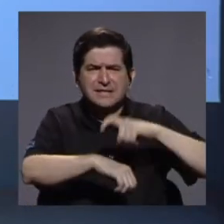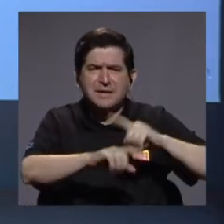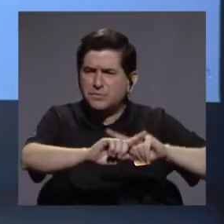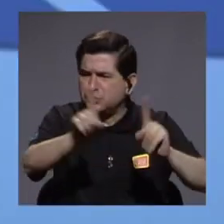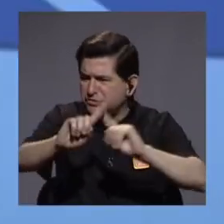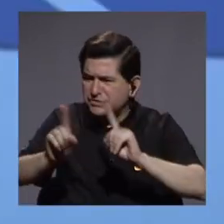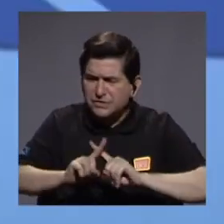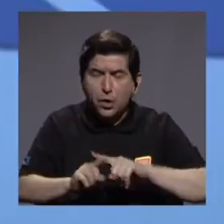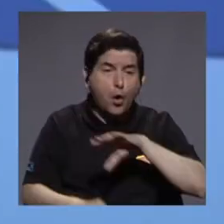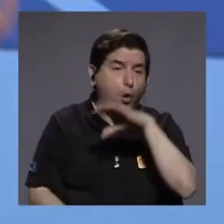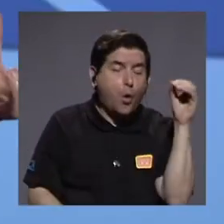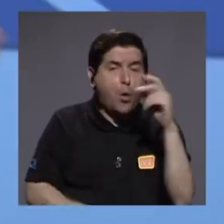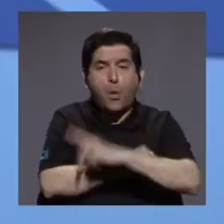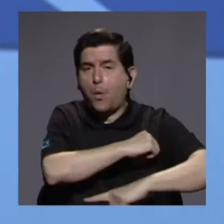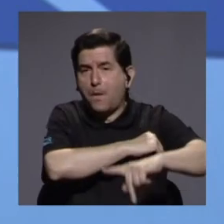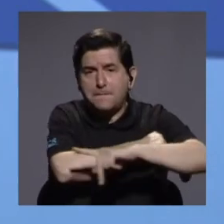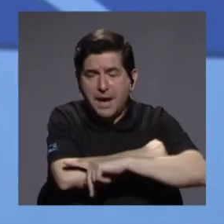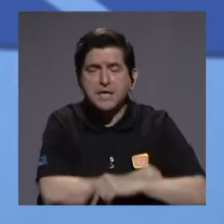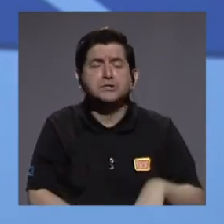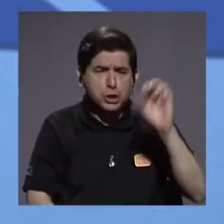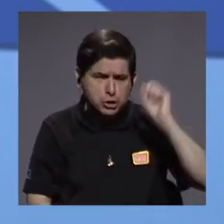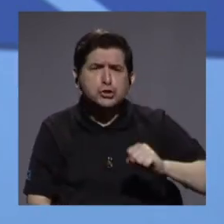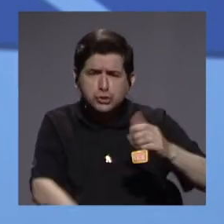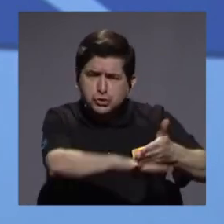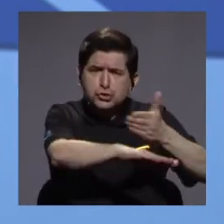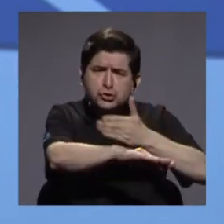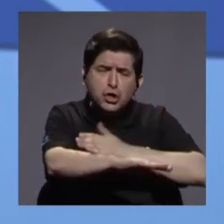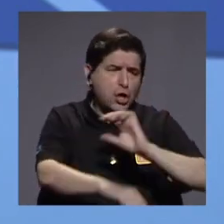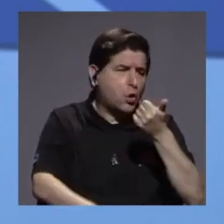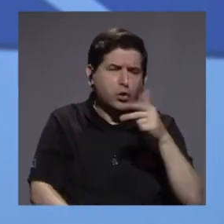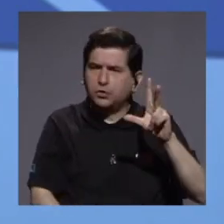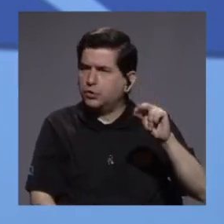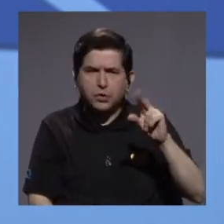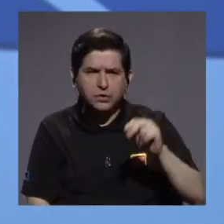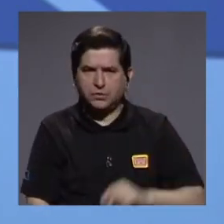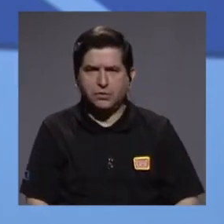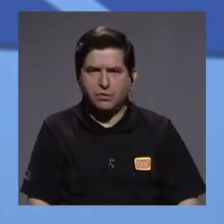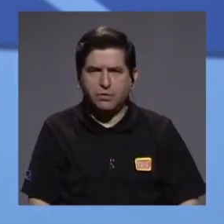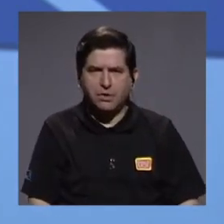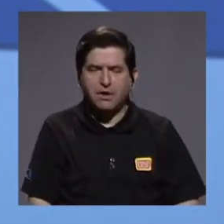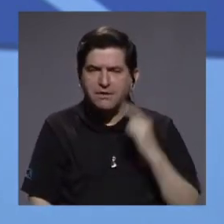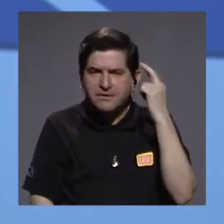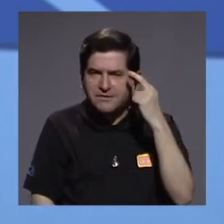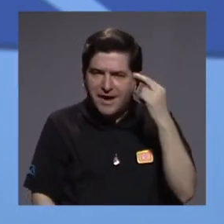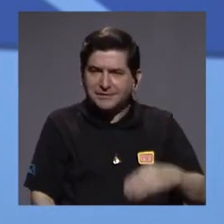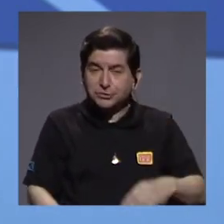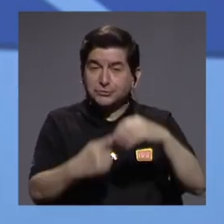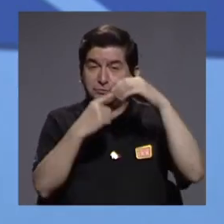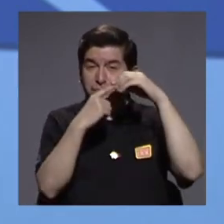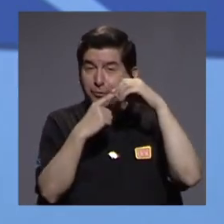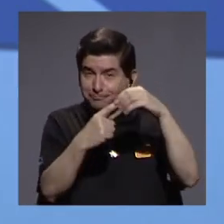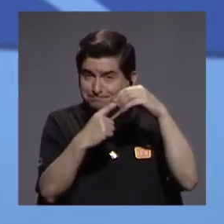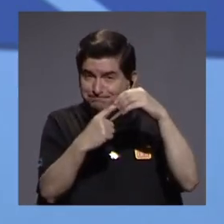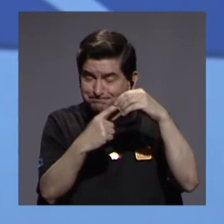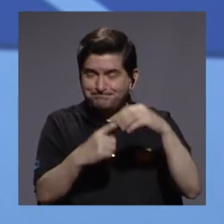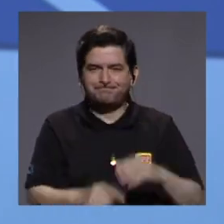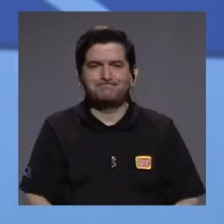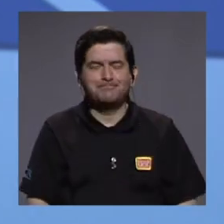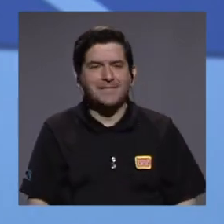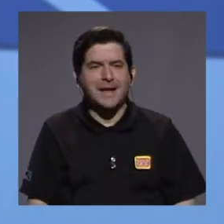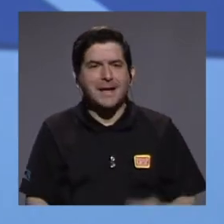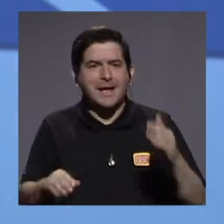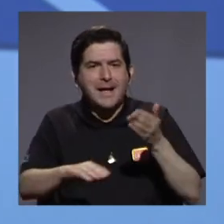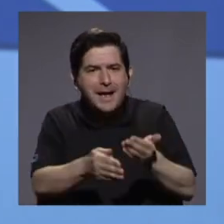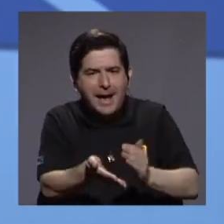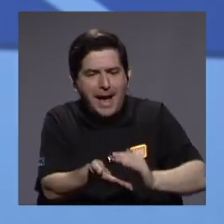otros o por qué unos países crecen más que otros países esto se debe principalmente a que hay mayores